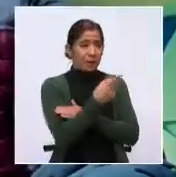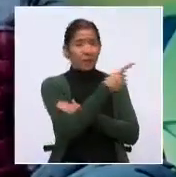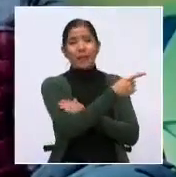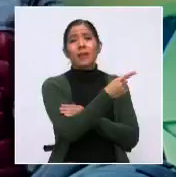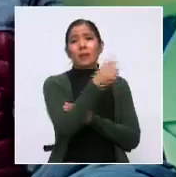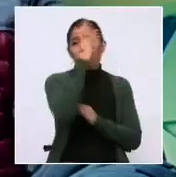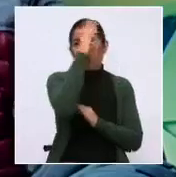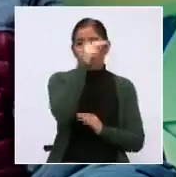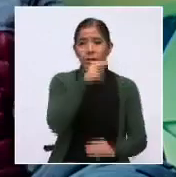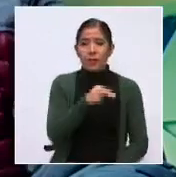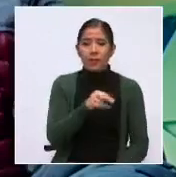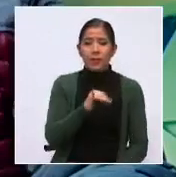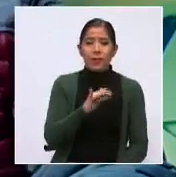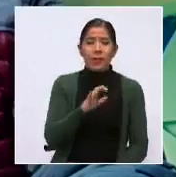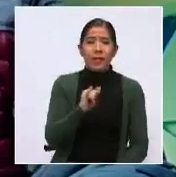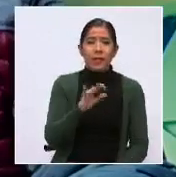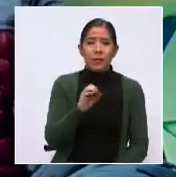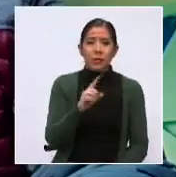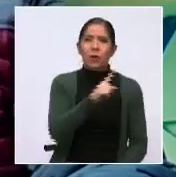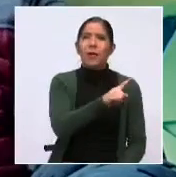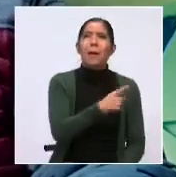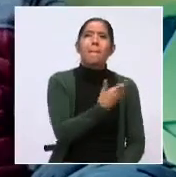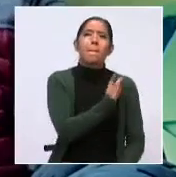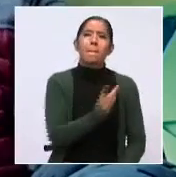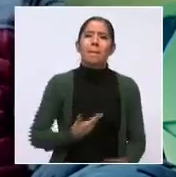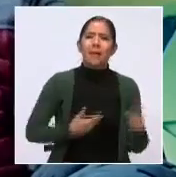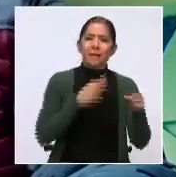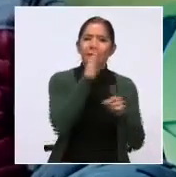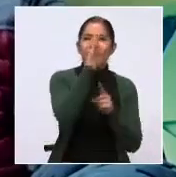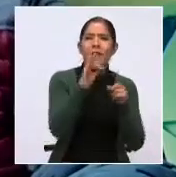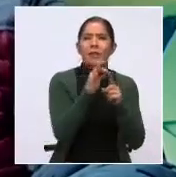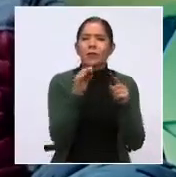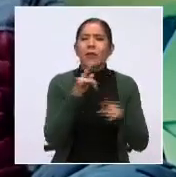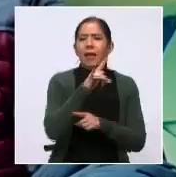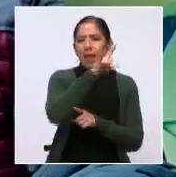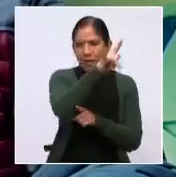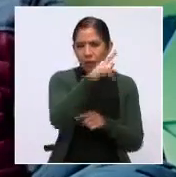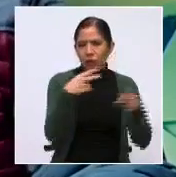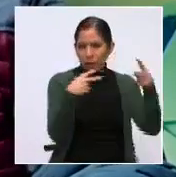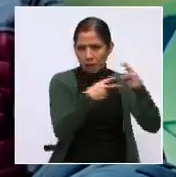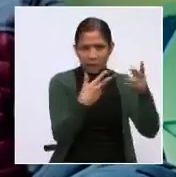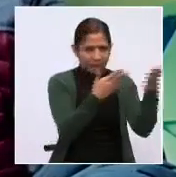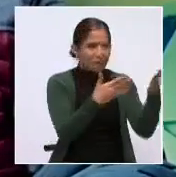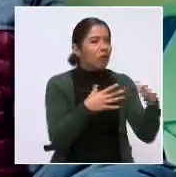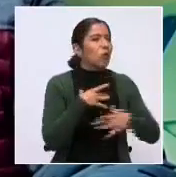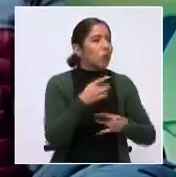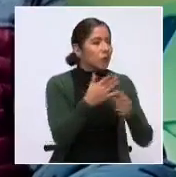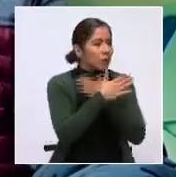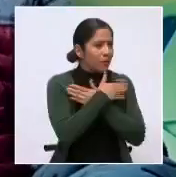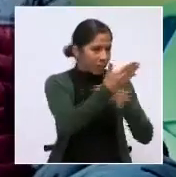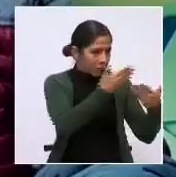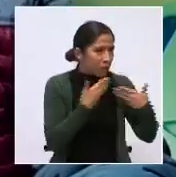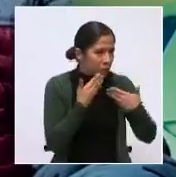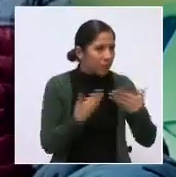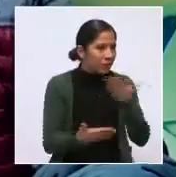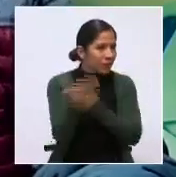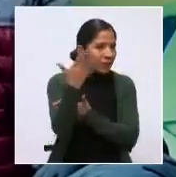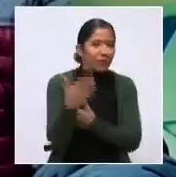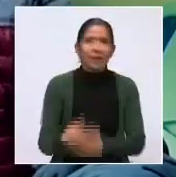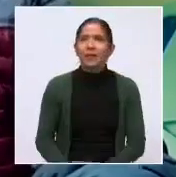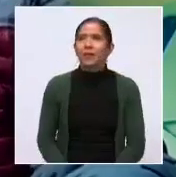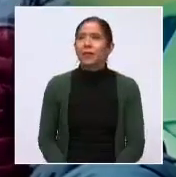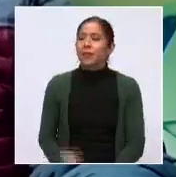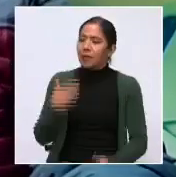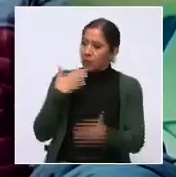de la FEJUVE del Alto. Don Nicasio, buenos días. Qué gusto poder saludarlo aquí a través de Bolivia TV. Muy buenos días,